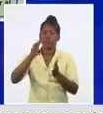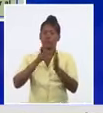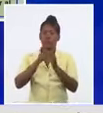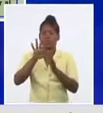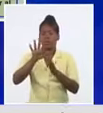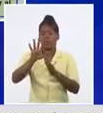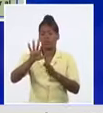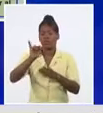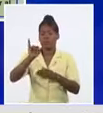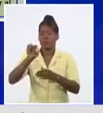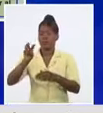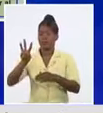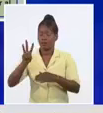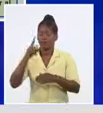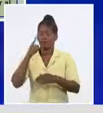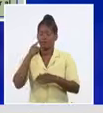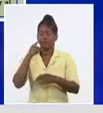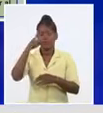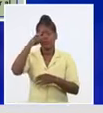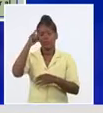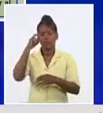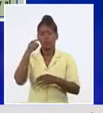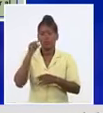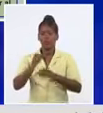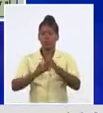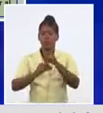3.563. Santi Espíritu también todavía elevado,